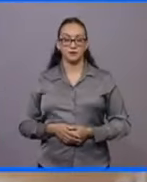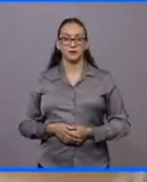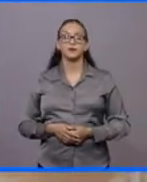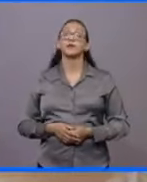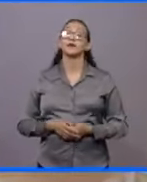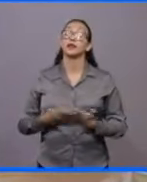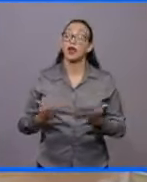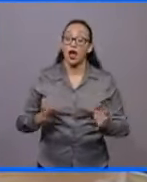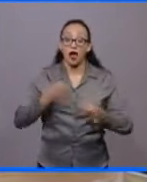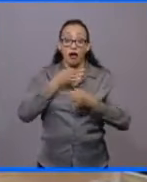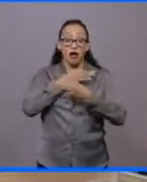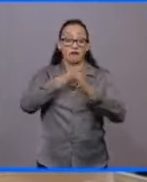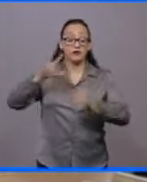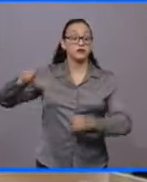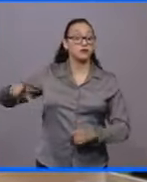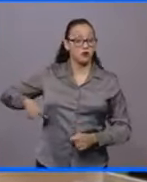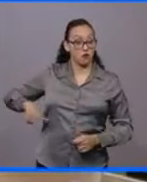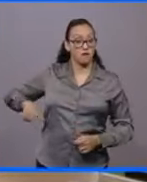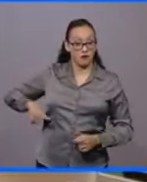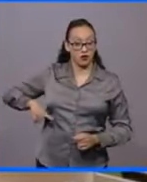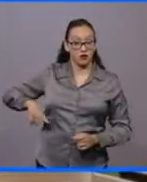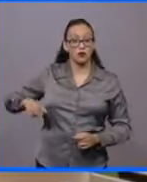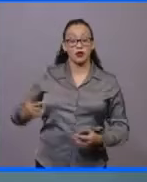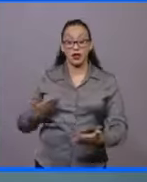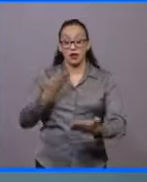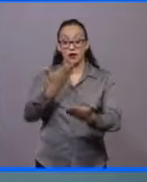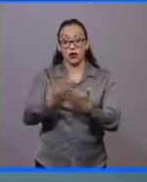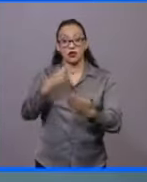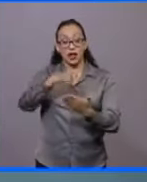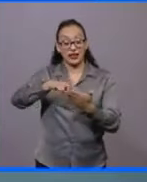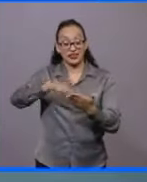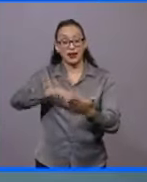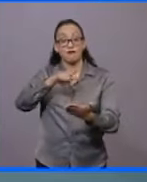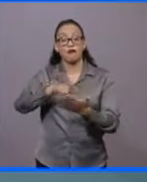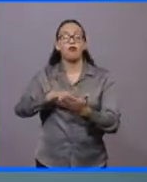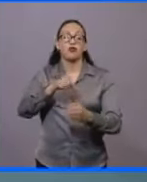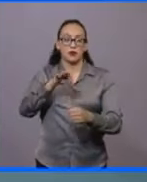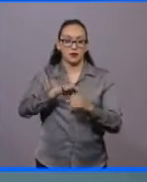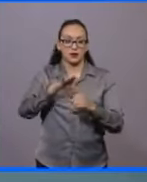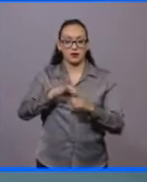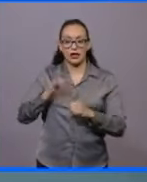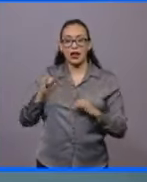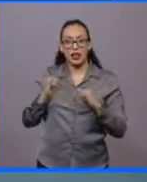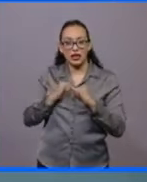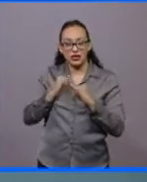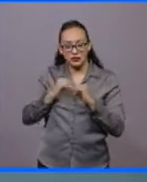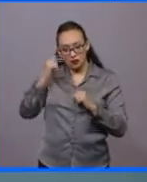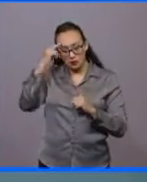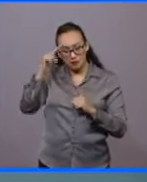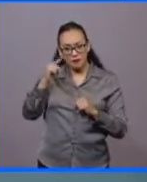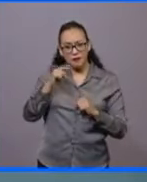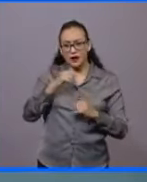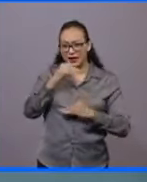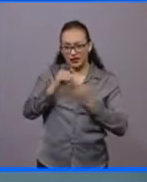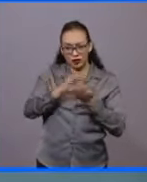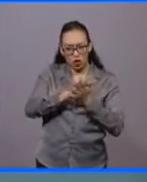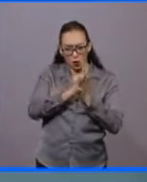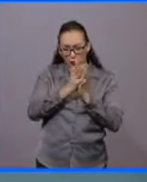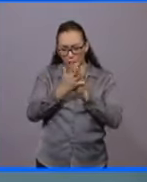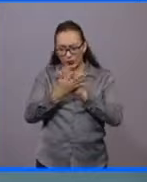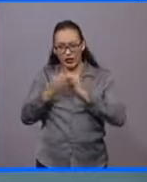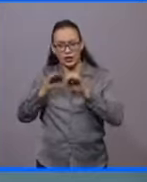Y ante el anuncio del gobierno federal de que presentará una iniciativa de reforma electoral, el Instituto de Estudios para la Transición